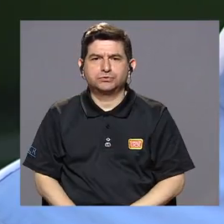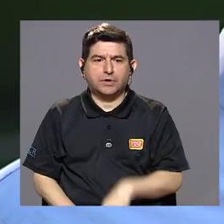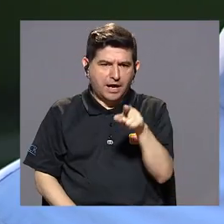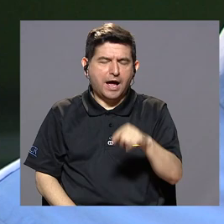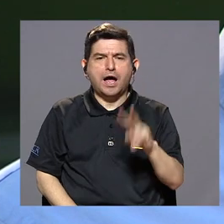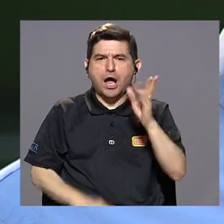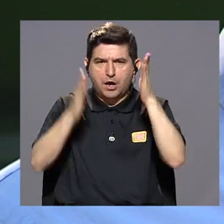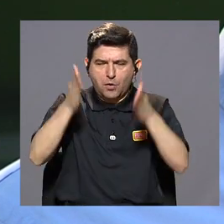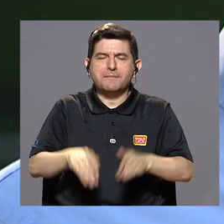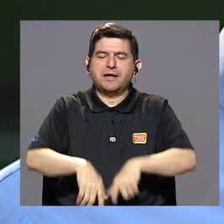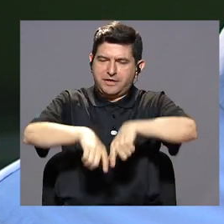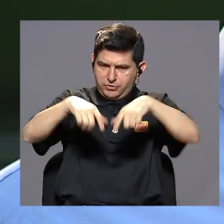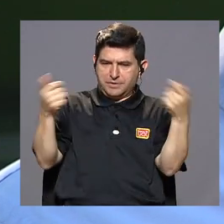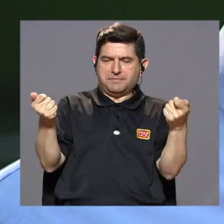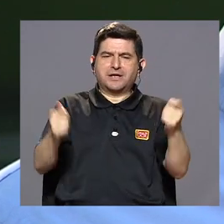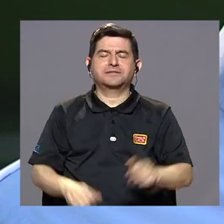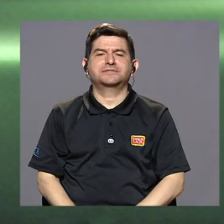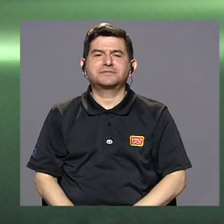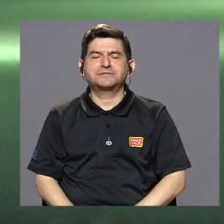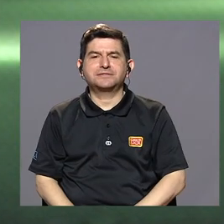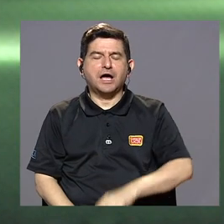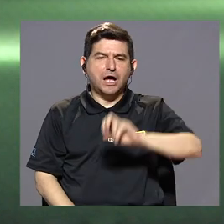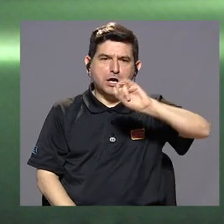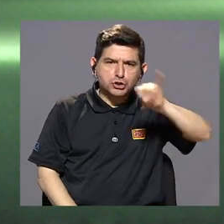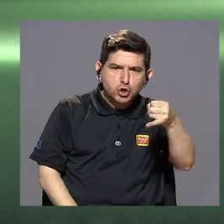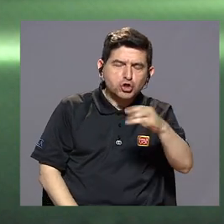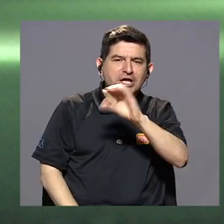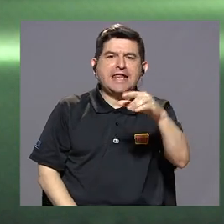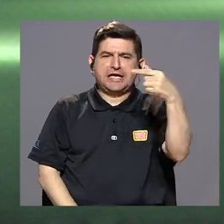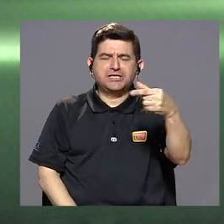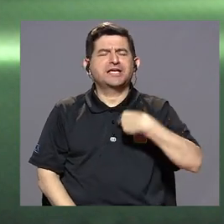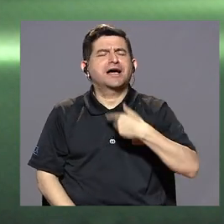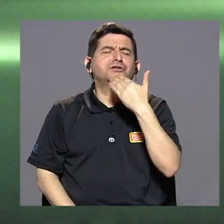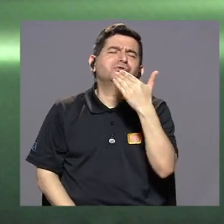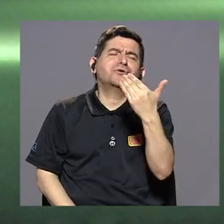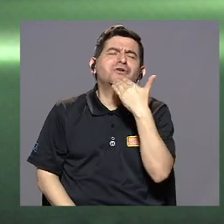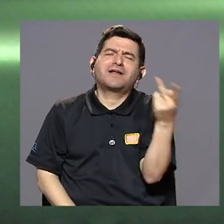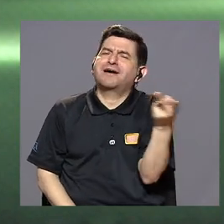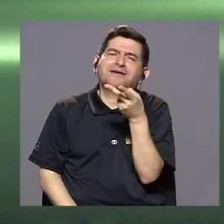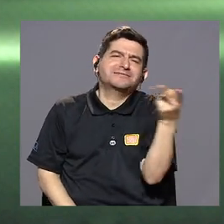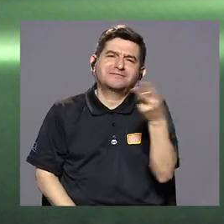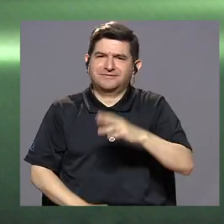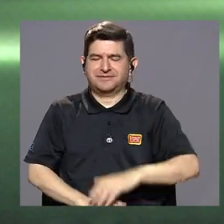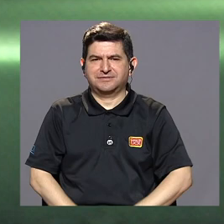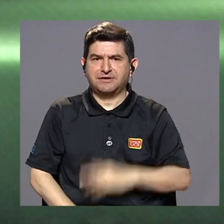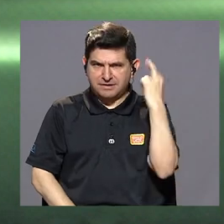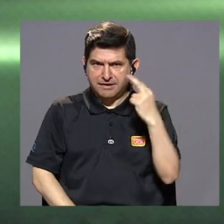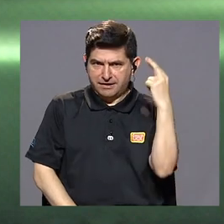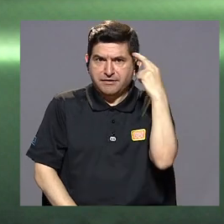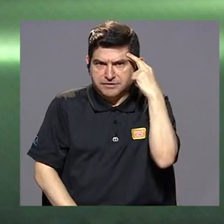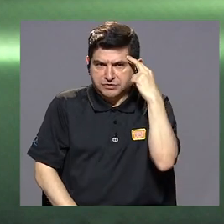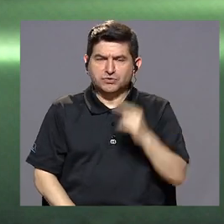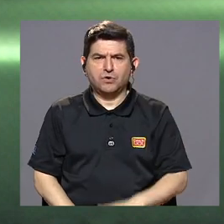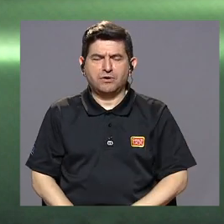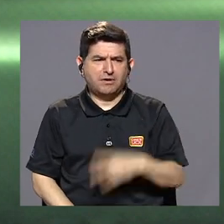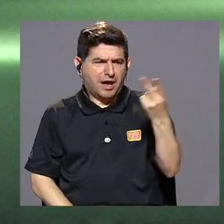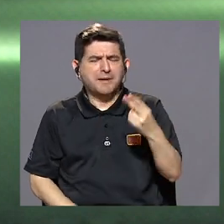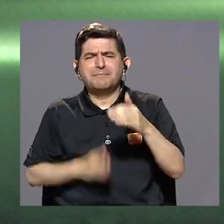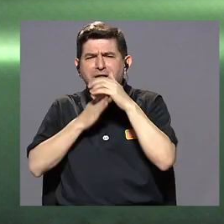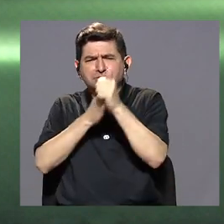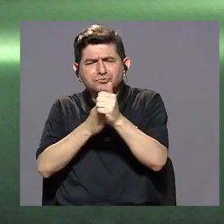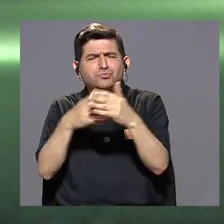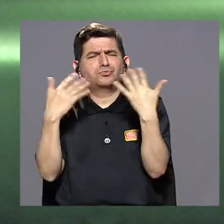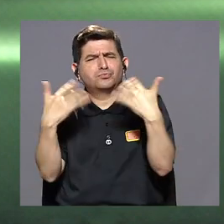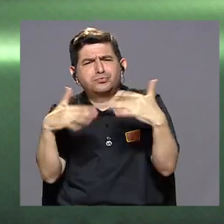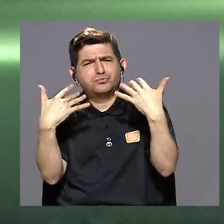parte de las compañeras de prensa, ¿verdad? De Jocelyn, de Gina, que yo siempre estoy muy agradecida, ¿verdad? Con ellas dos,